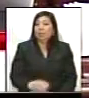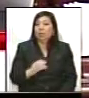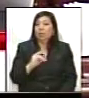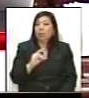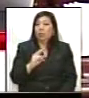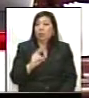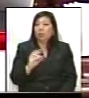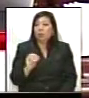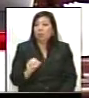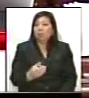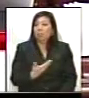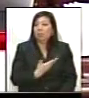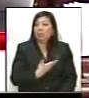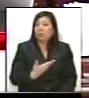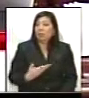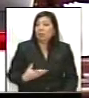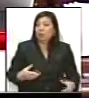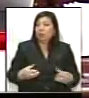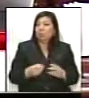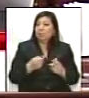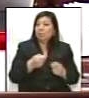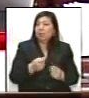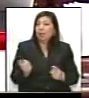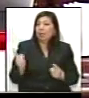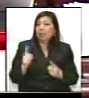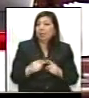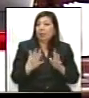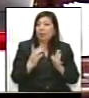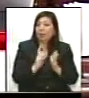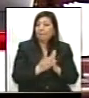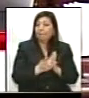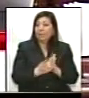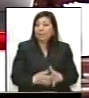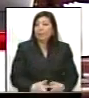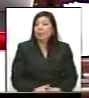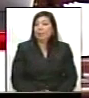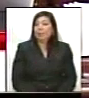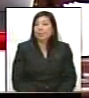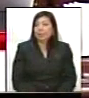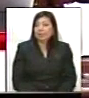vicepresidente de la comisión agraria hasta por 10 minutos